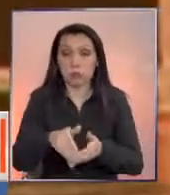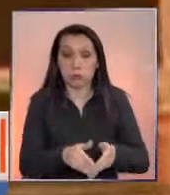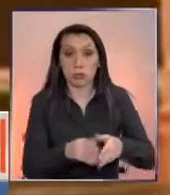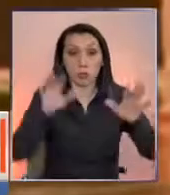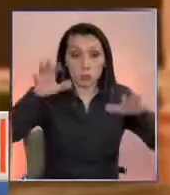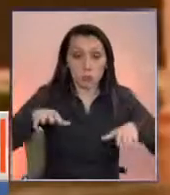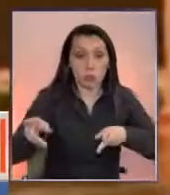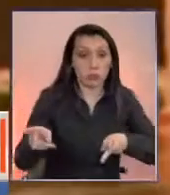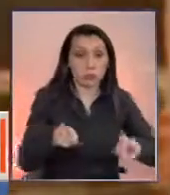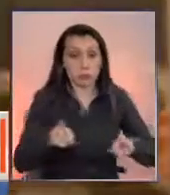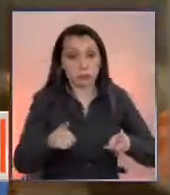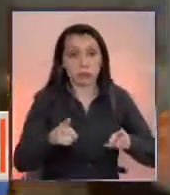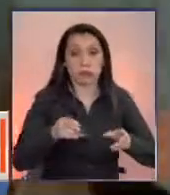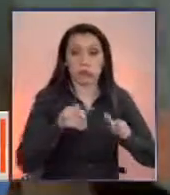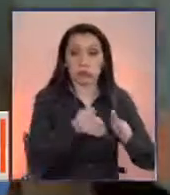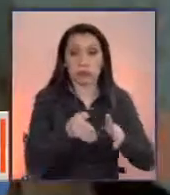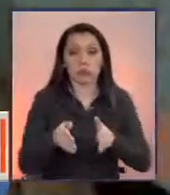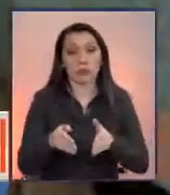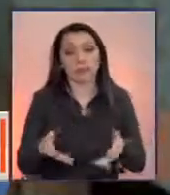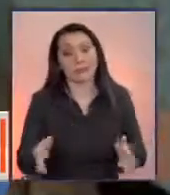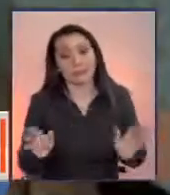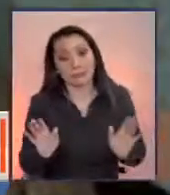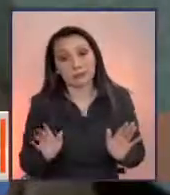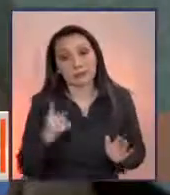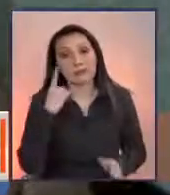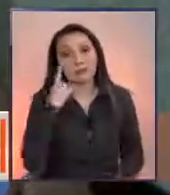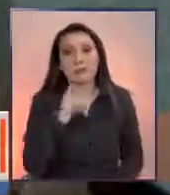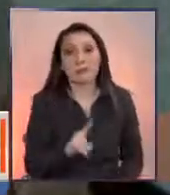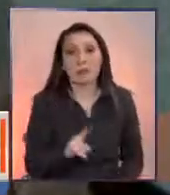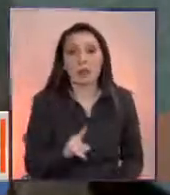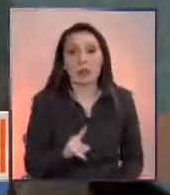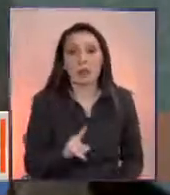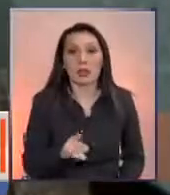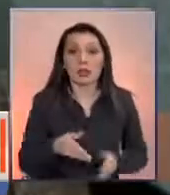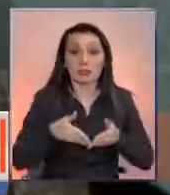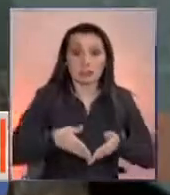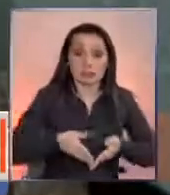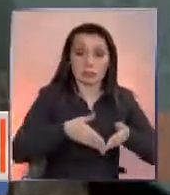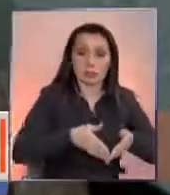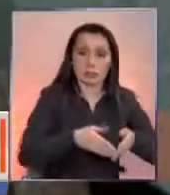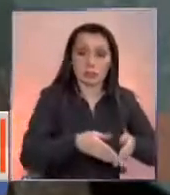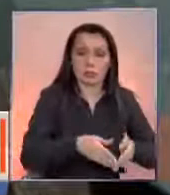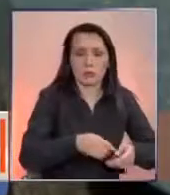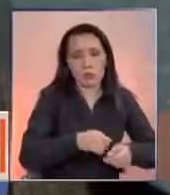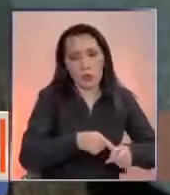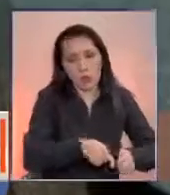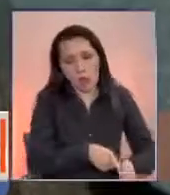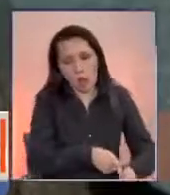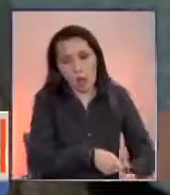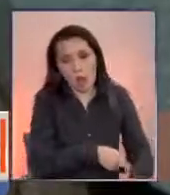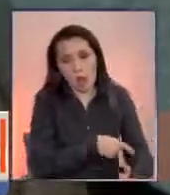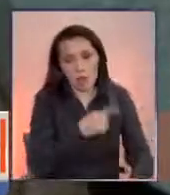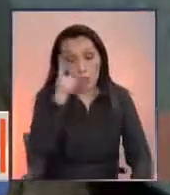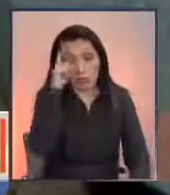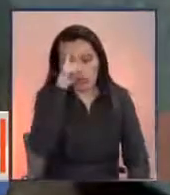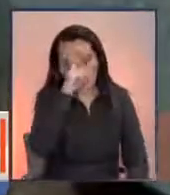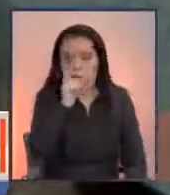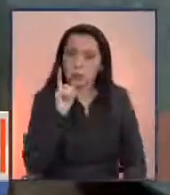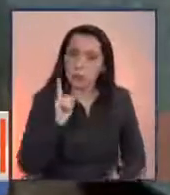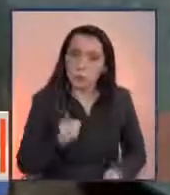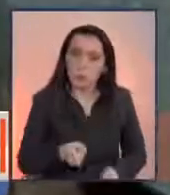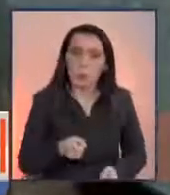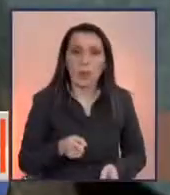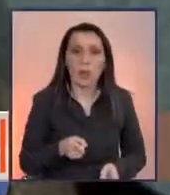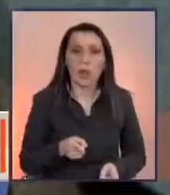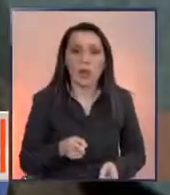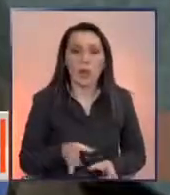las bodegas bastante hacinados, en fin. Pero la travesía misma, siendo muy larga, muy, muy difícil, sin embargo, tuvo